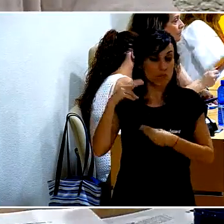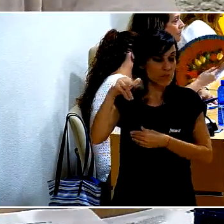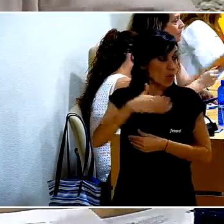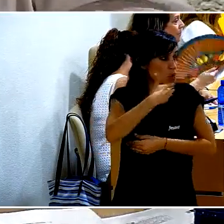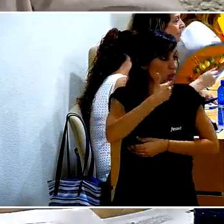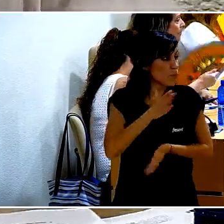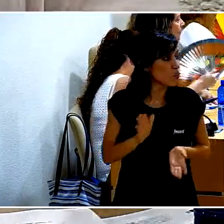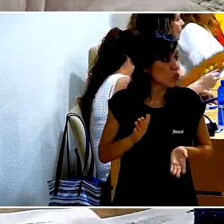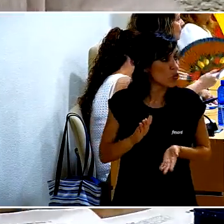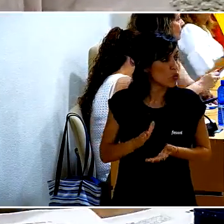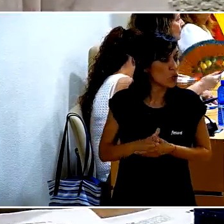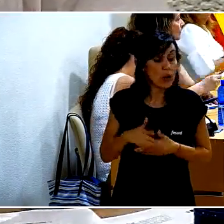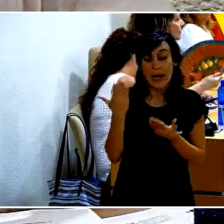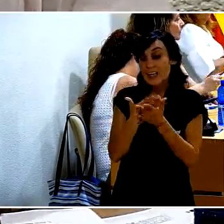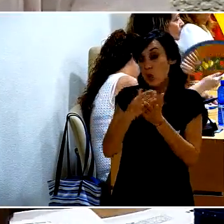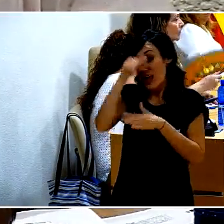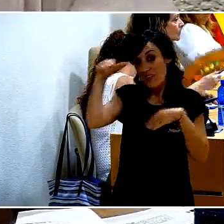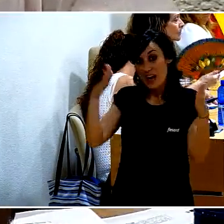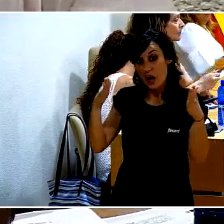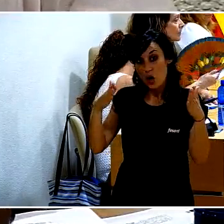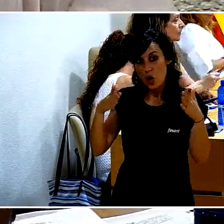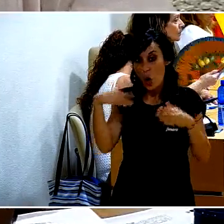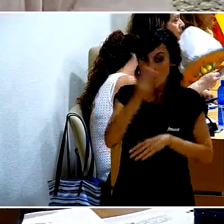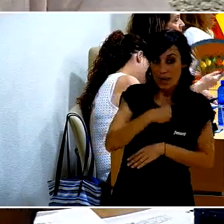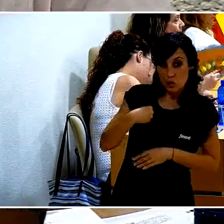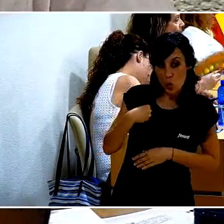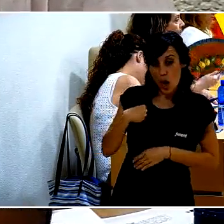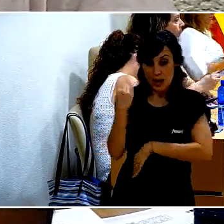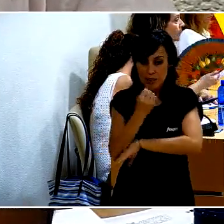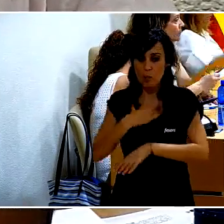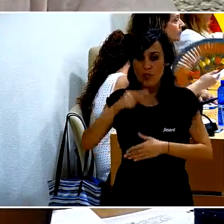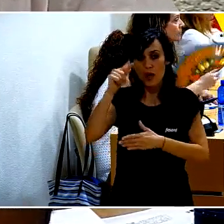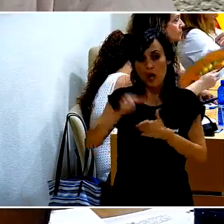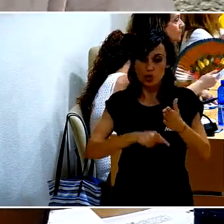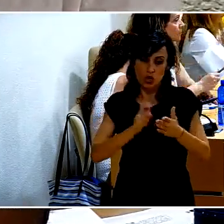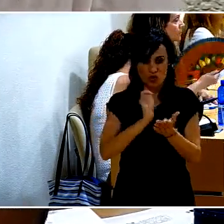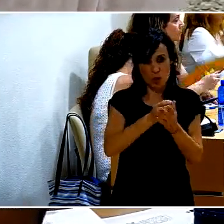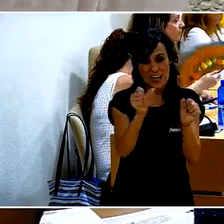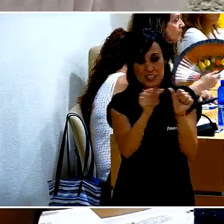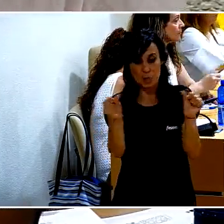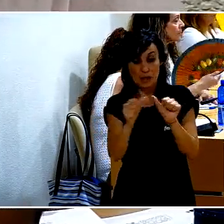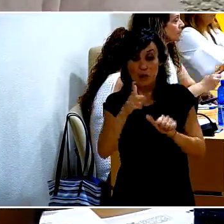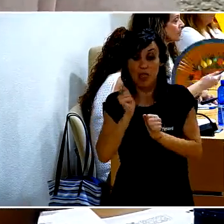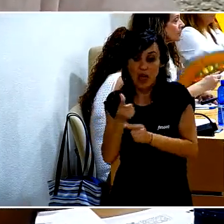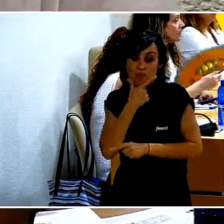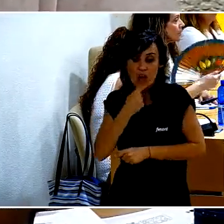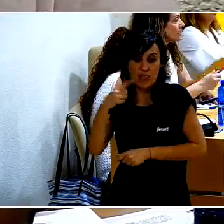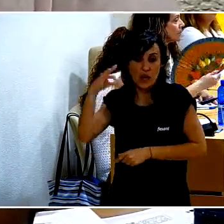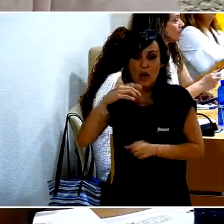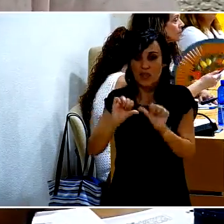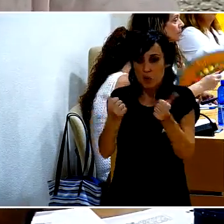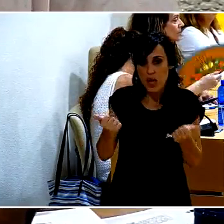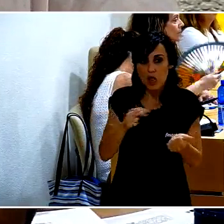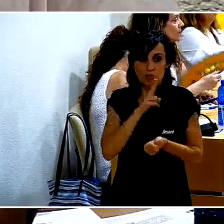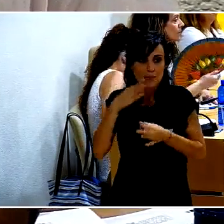ejemplo, los escoletes de estiu, Pascua y Nadal se puedan contratar por semanas para facilitar a los monoparentales, divorciados, madres